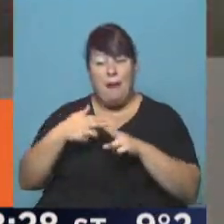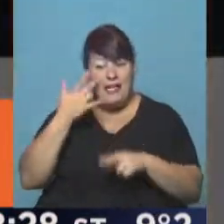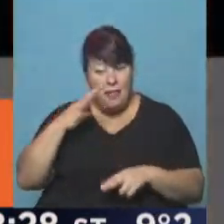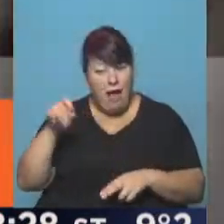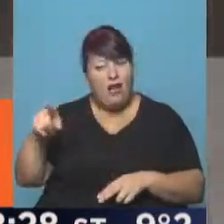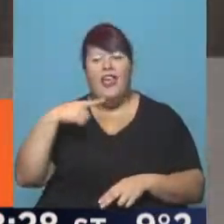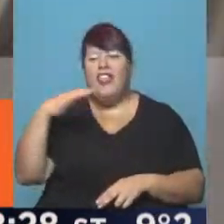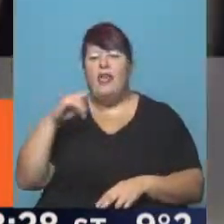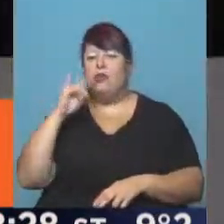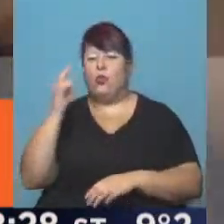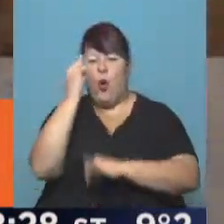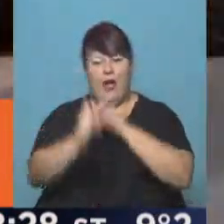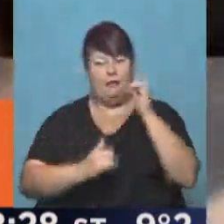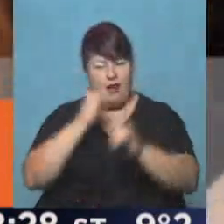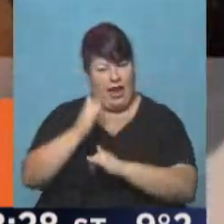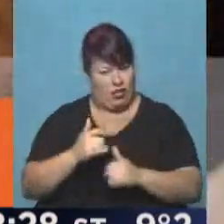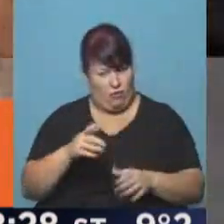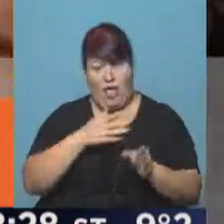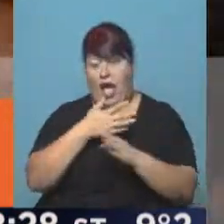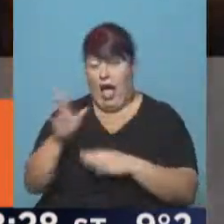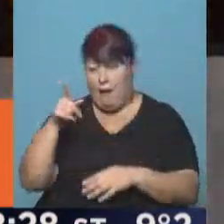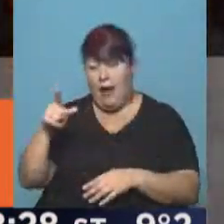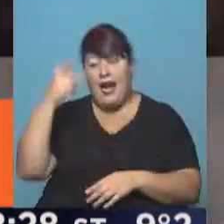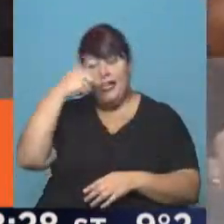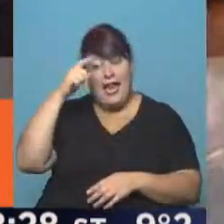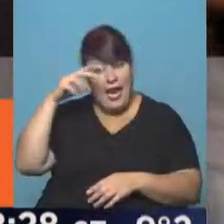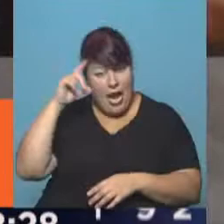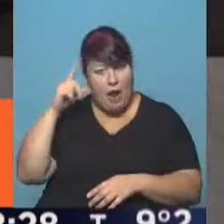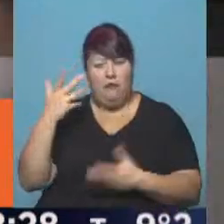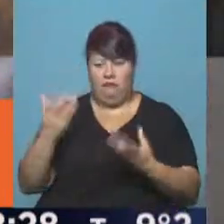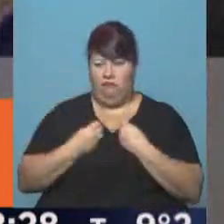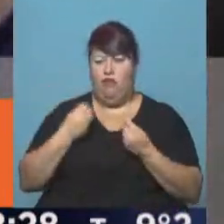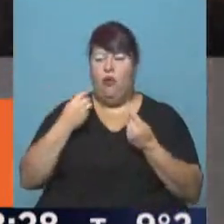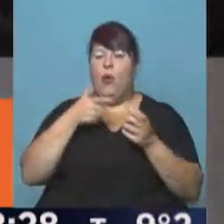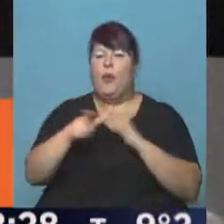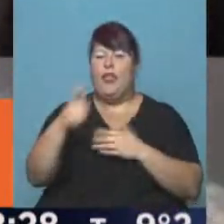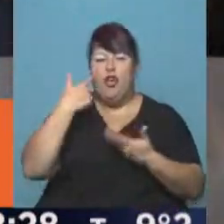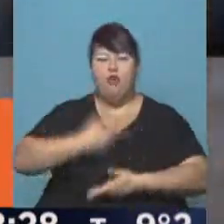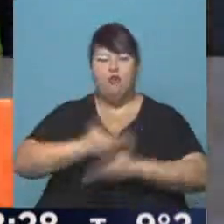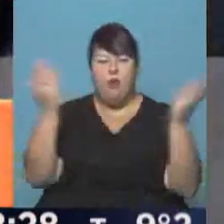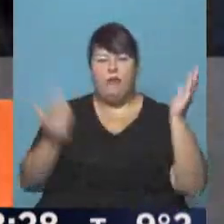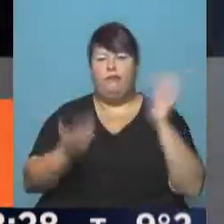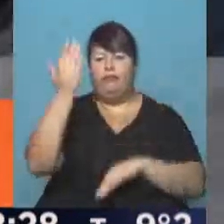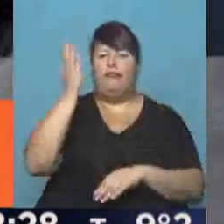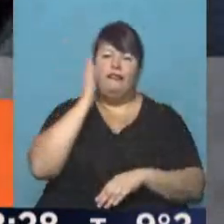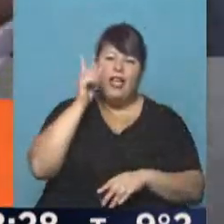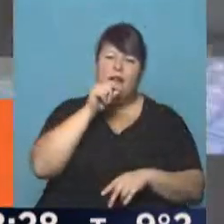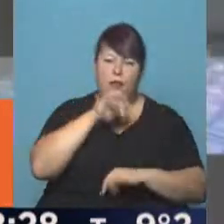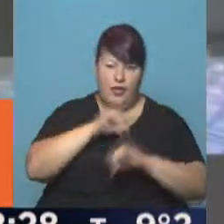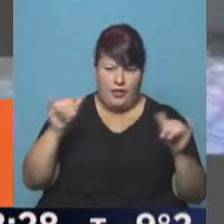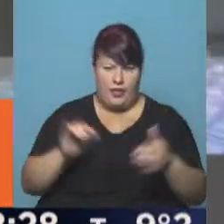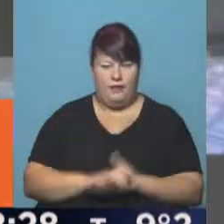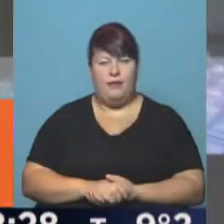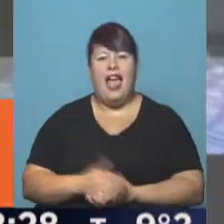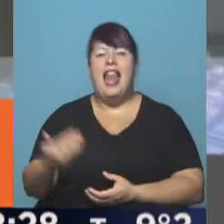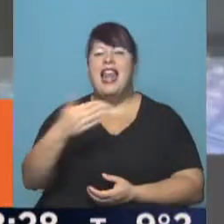deberá dar explicaciones. Por su parte, Eve Bonafini se defendió a través de un video publicado en las redes sociales.